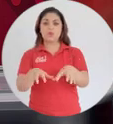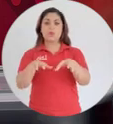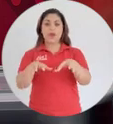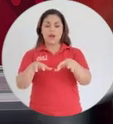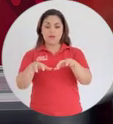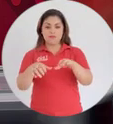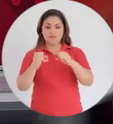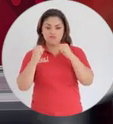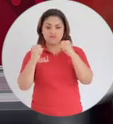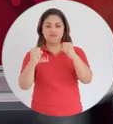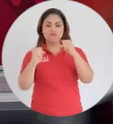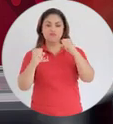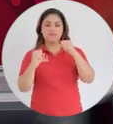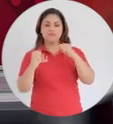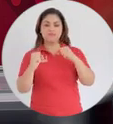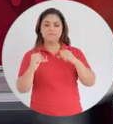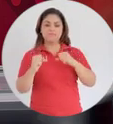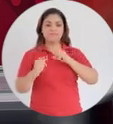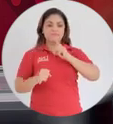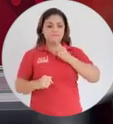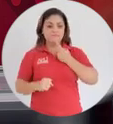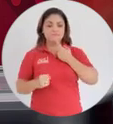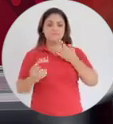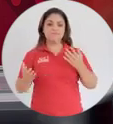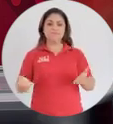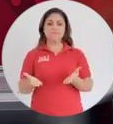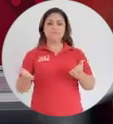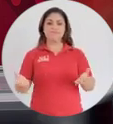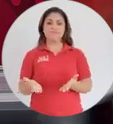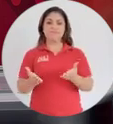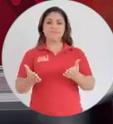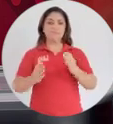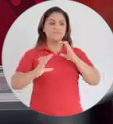actúen de consumo, actúen